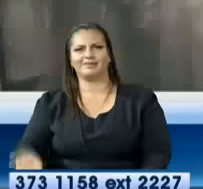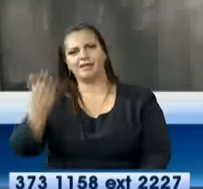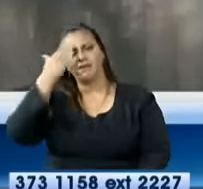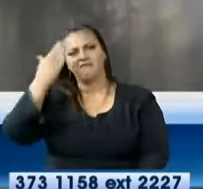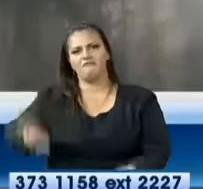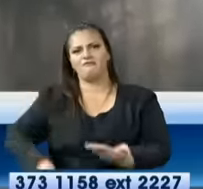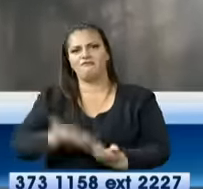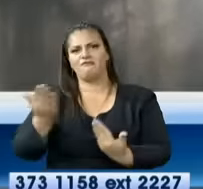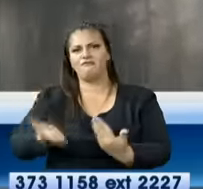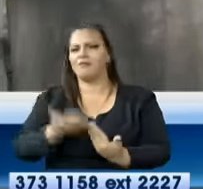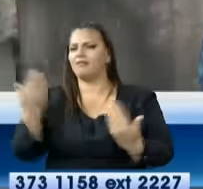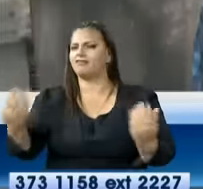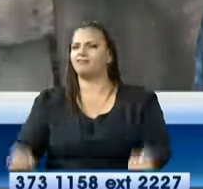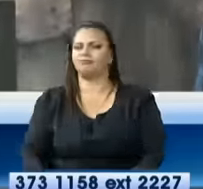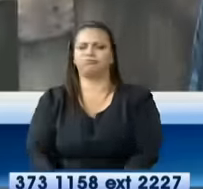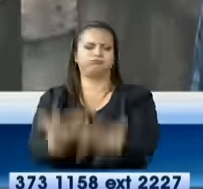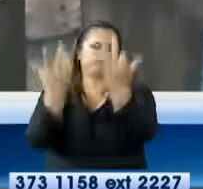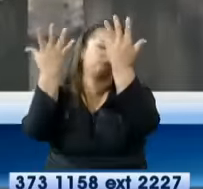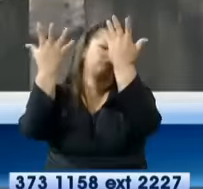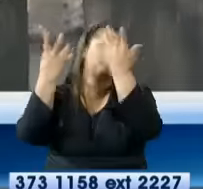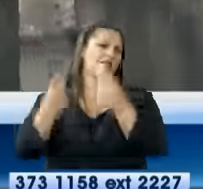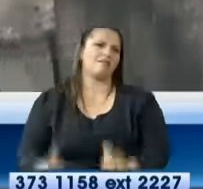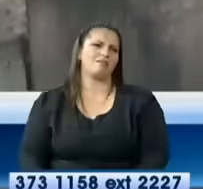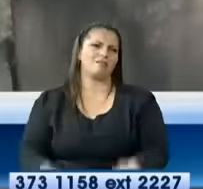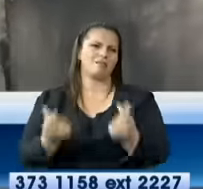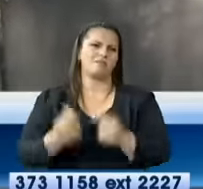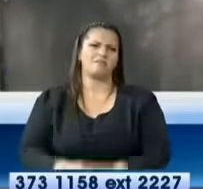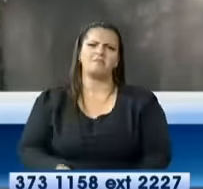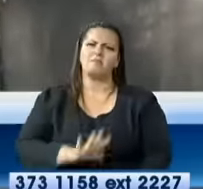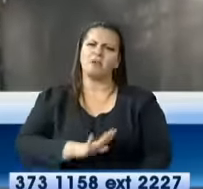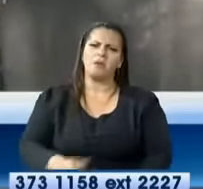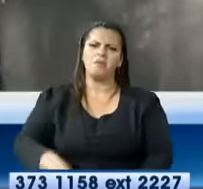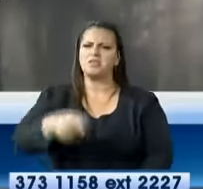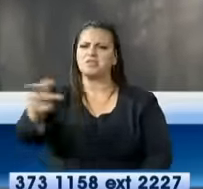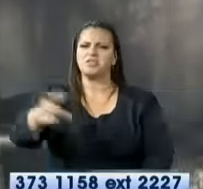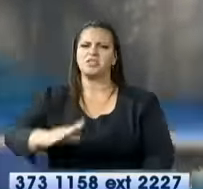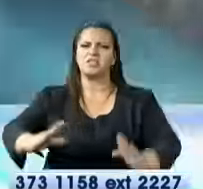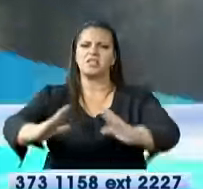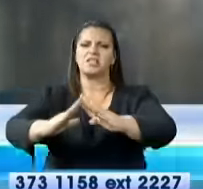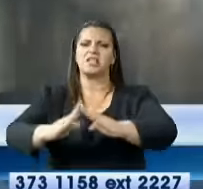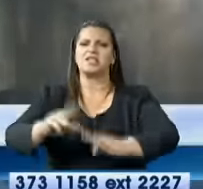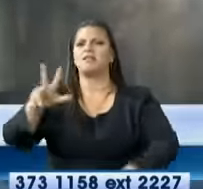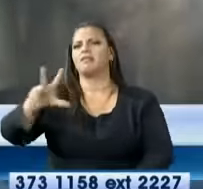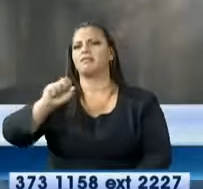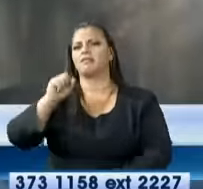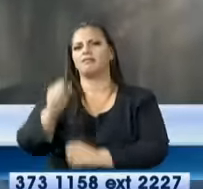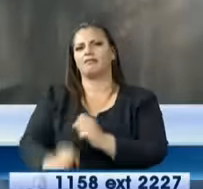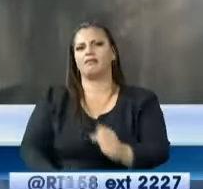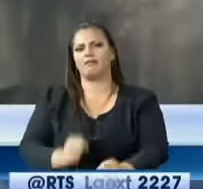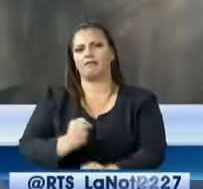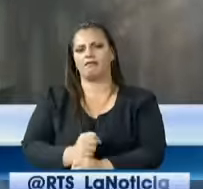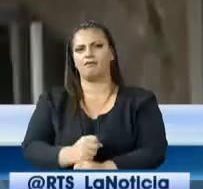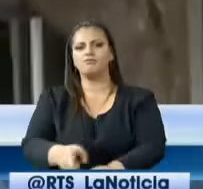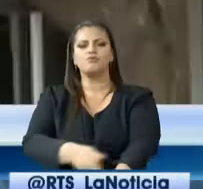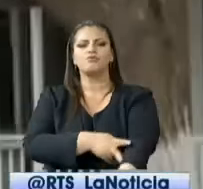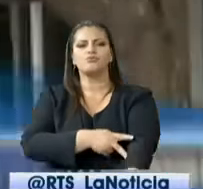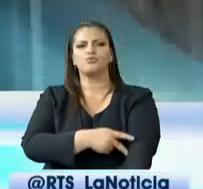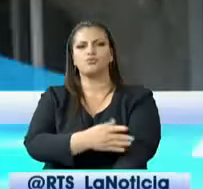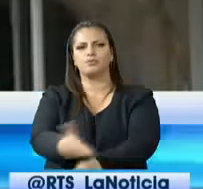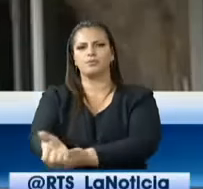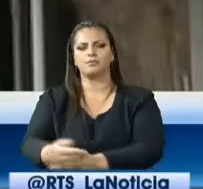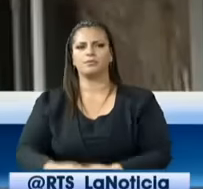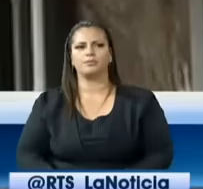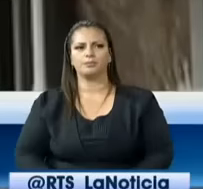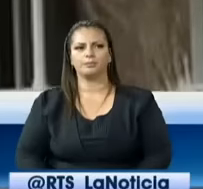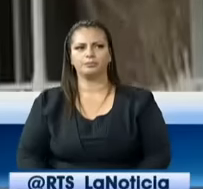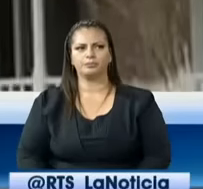rápido. Aproximadamente más de unos 30 años tenía. O sea, tradicionales. Tradicionales. Esto es un ícono en Santa Elena. La casa de Roy